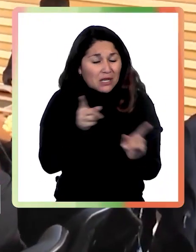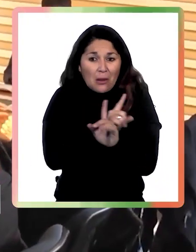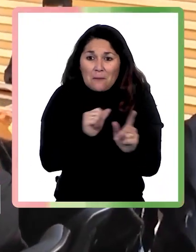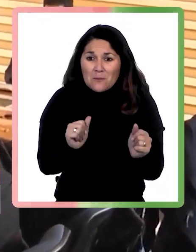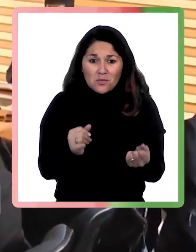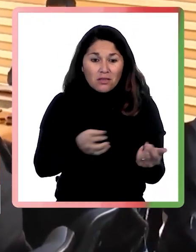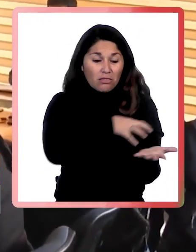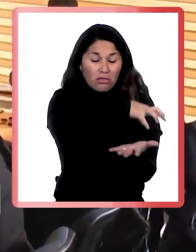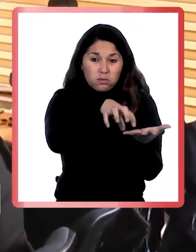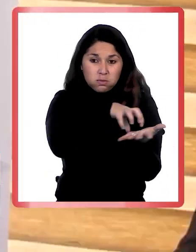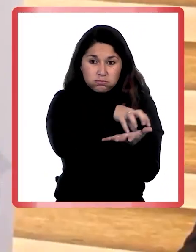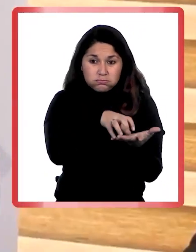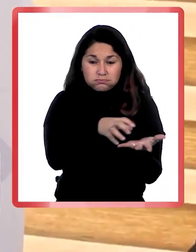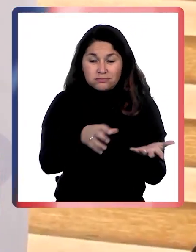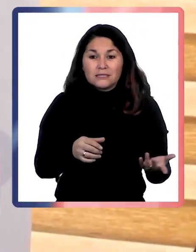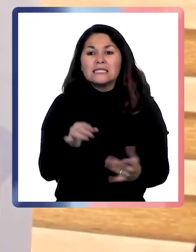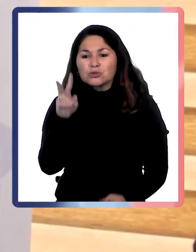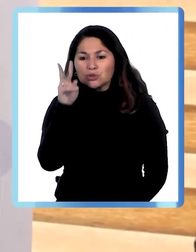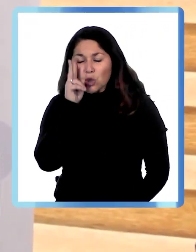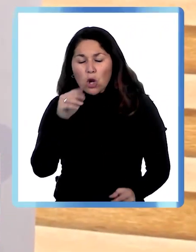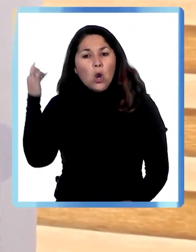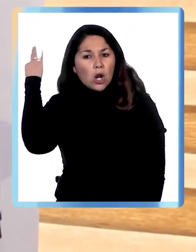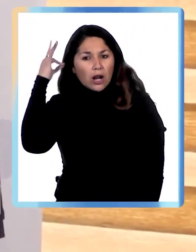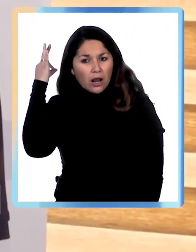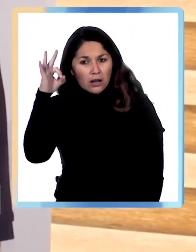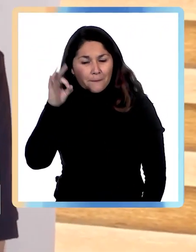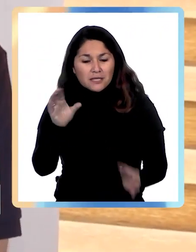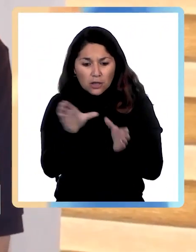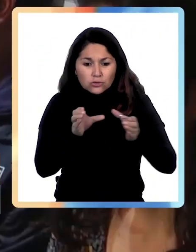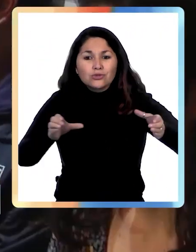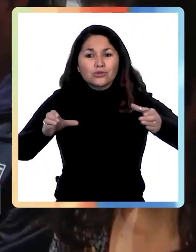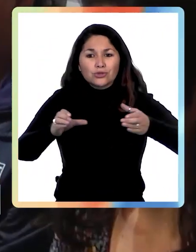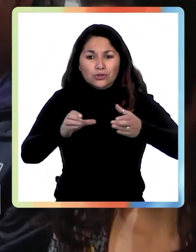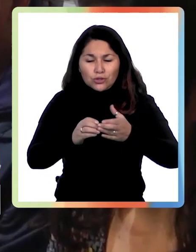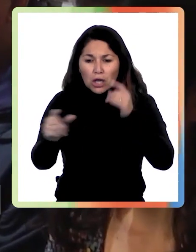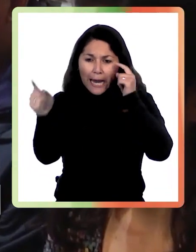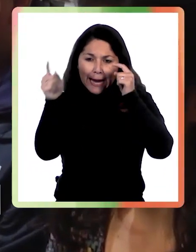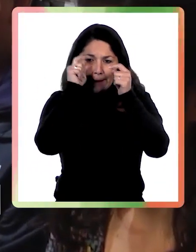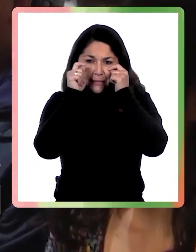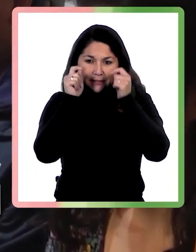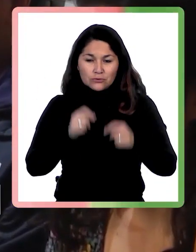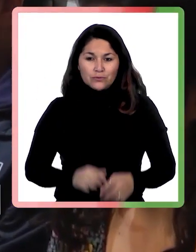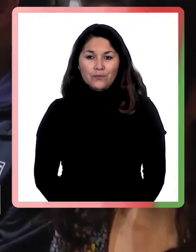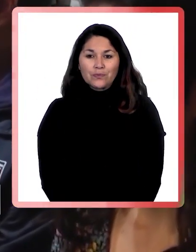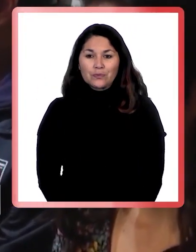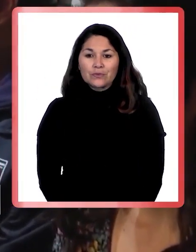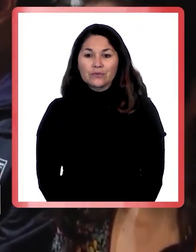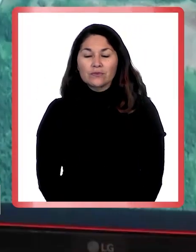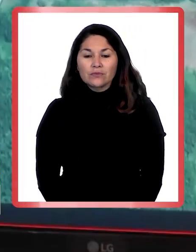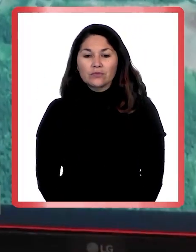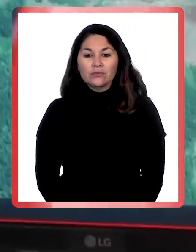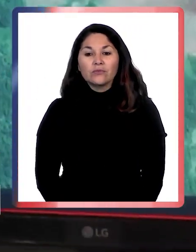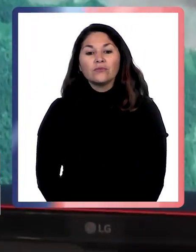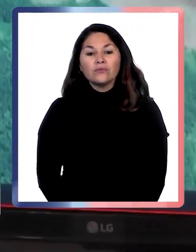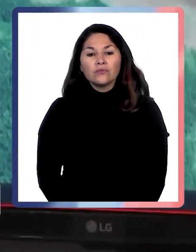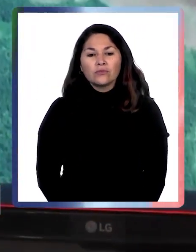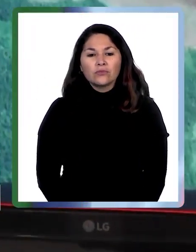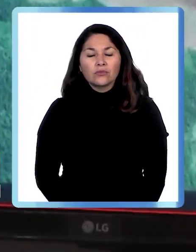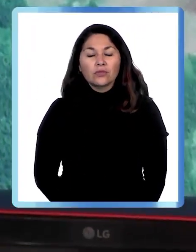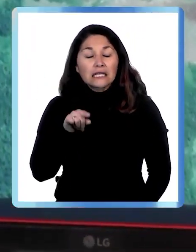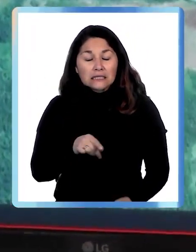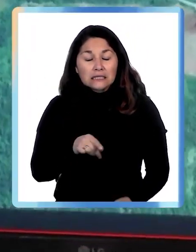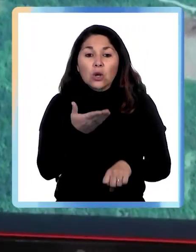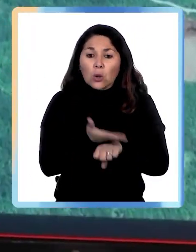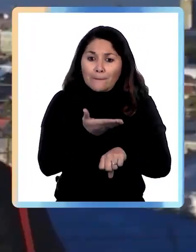no hay agua potable se realizó una sesión Regional del comité para la gestión de riesgo de desastres escaló a nivel regional con el